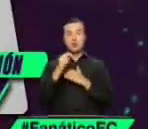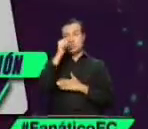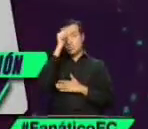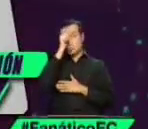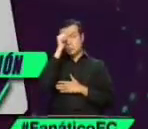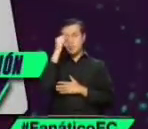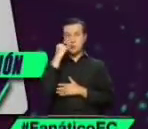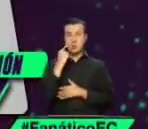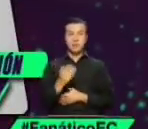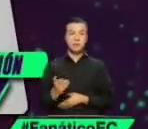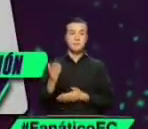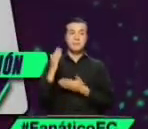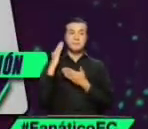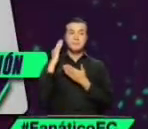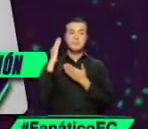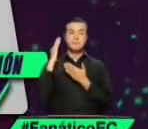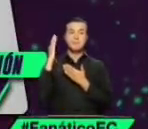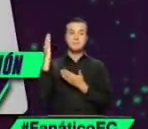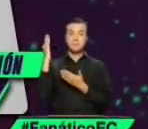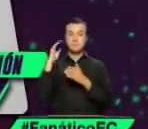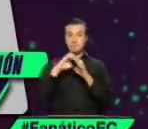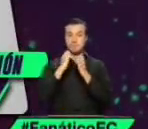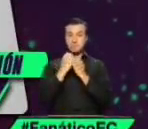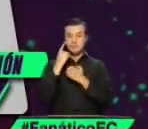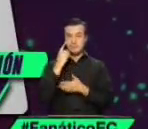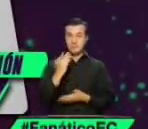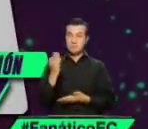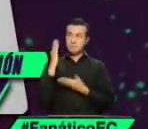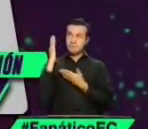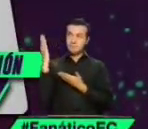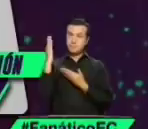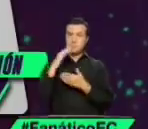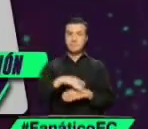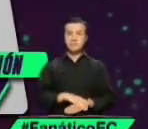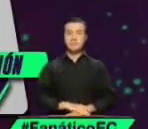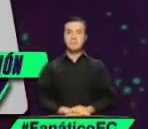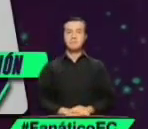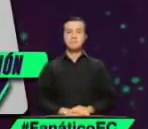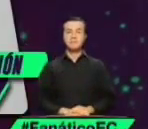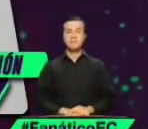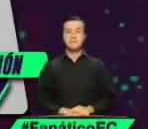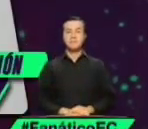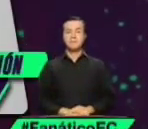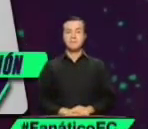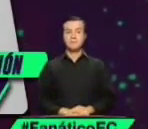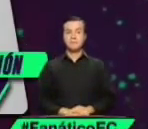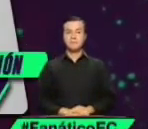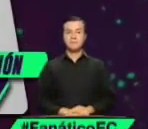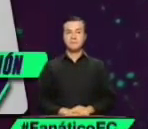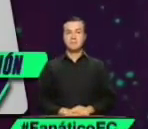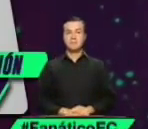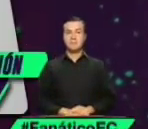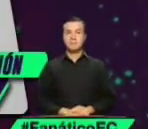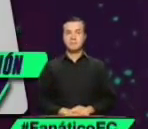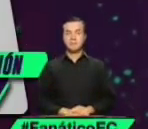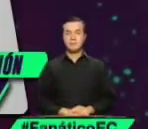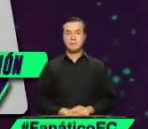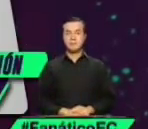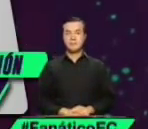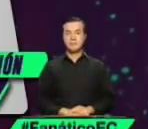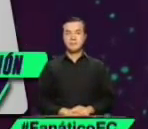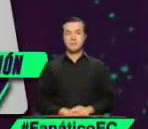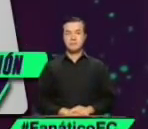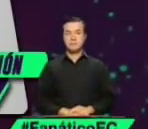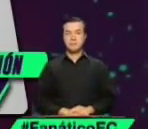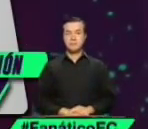a las 16 horas en el Estadio Monumental. Atención, con Máximo Banguera en la portería. Una línea de cuatro en el fondo con Byron Castillo, Félix Torres,